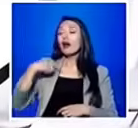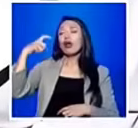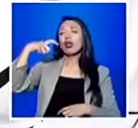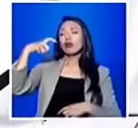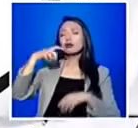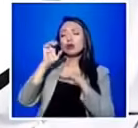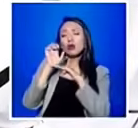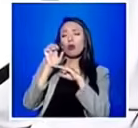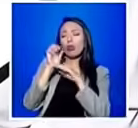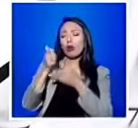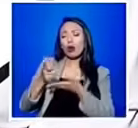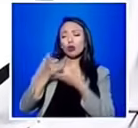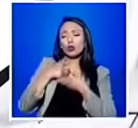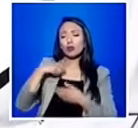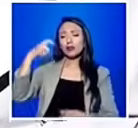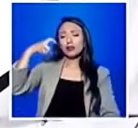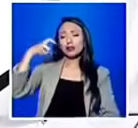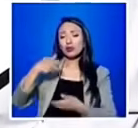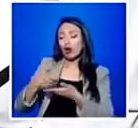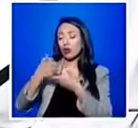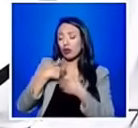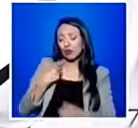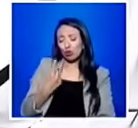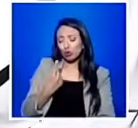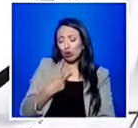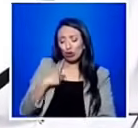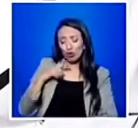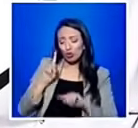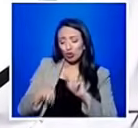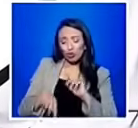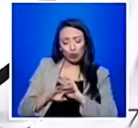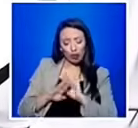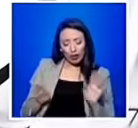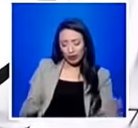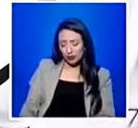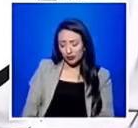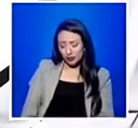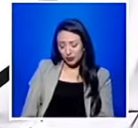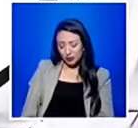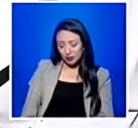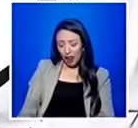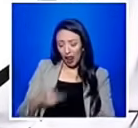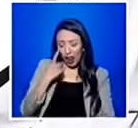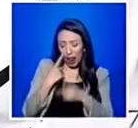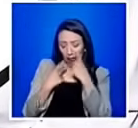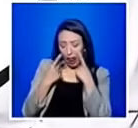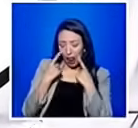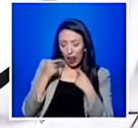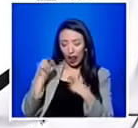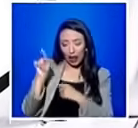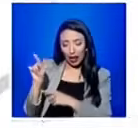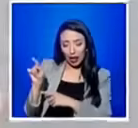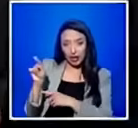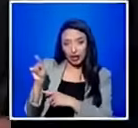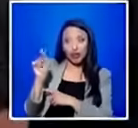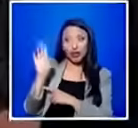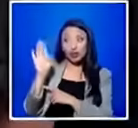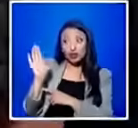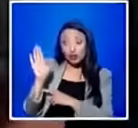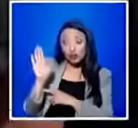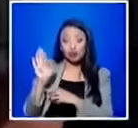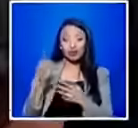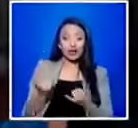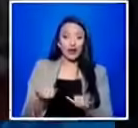que le pido al Ecuador, ayúdame, por favor, ayúdame. Porque ya no avanzo. Las lágrimas de dolor y desesperación de Miguel